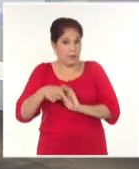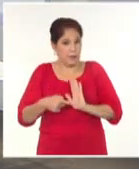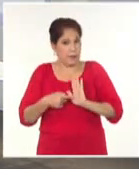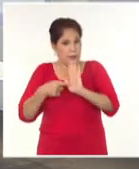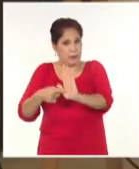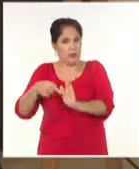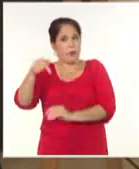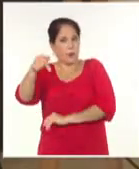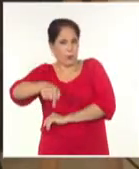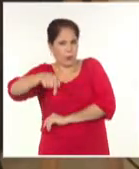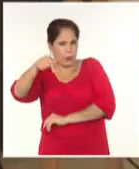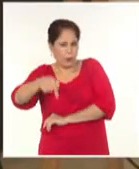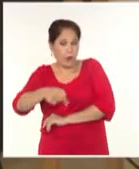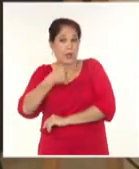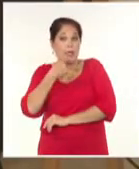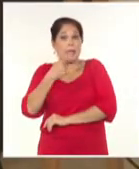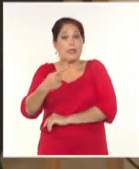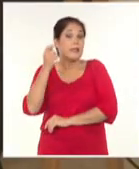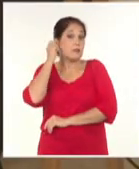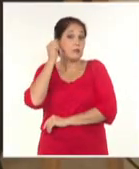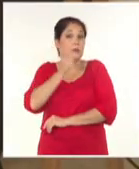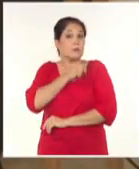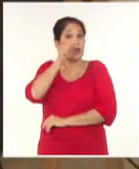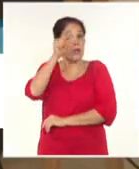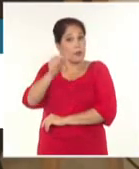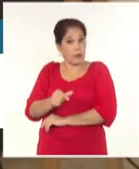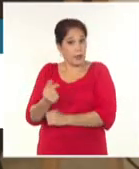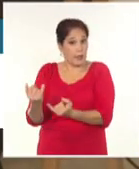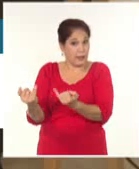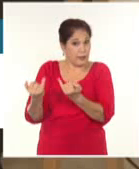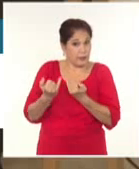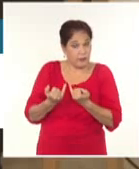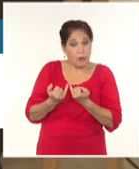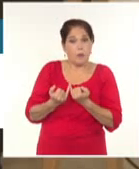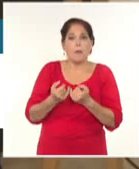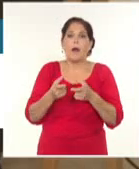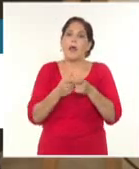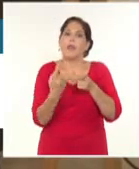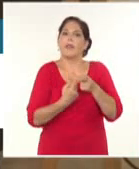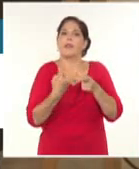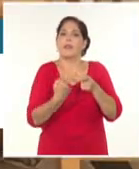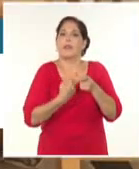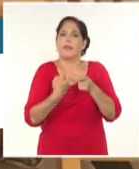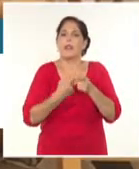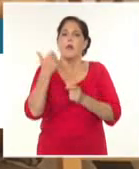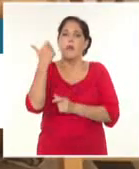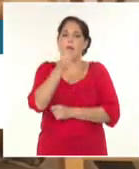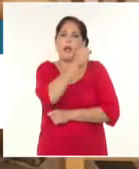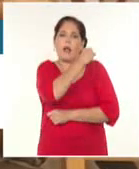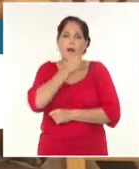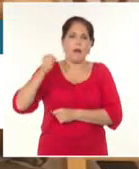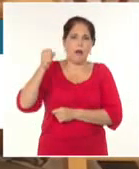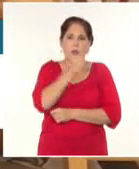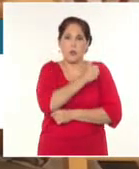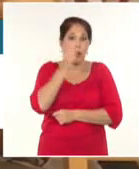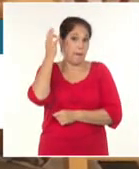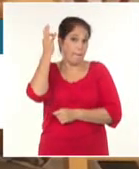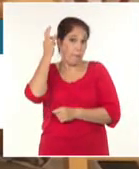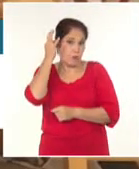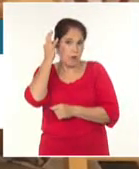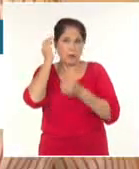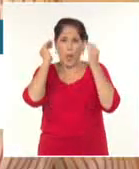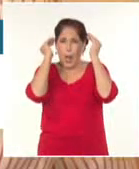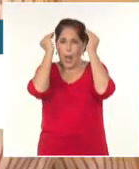hoy. Según el reporte de la colega Claudia Lugo, el fonograma nos acerca a 10 canciones de la reconocida